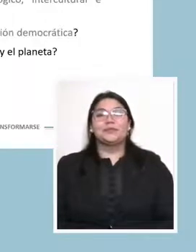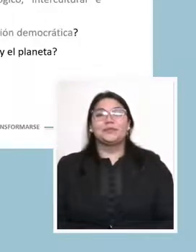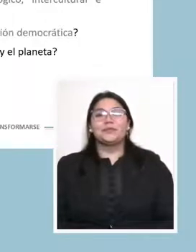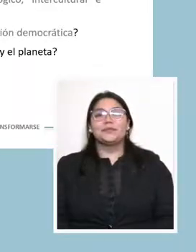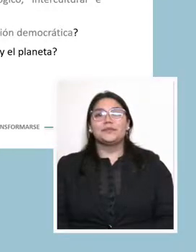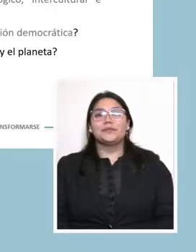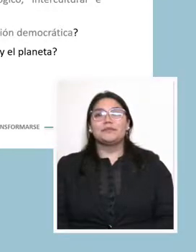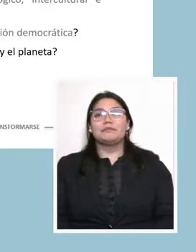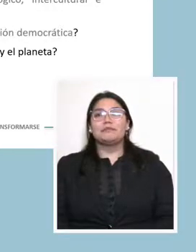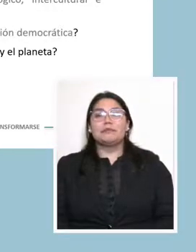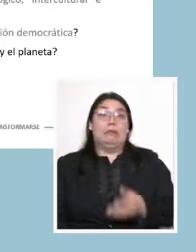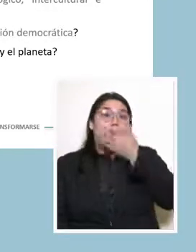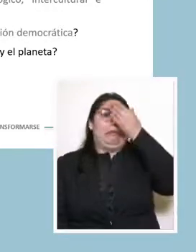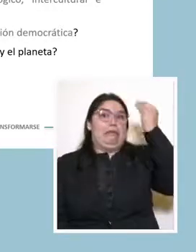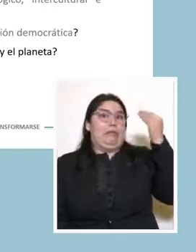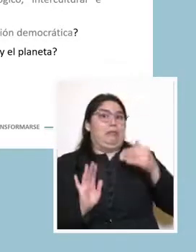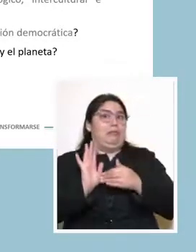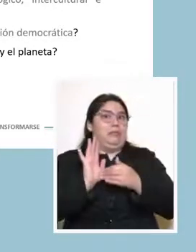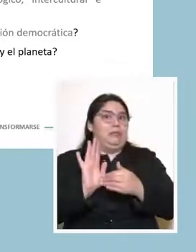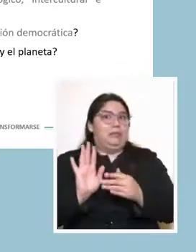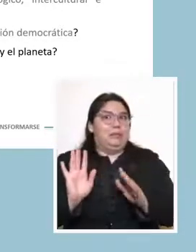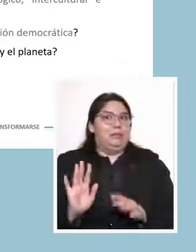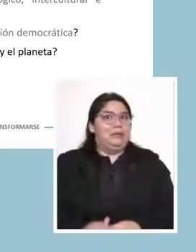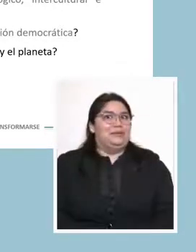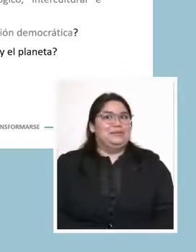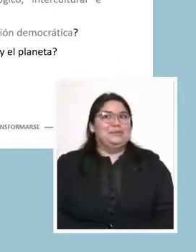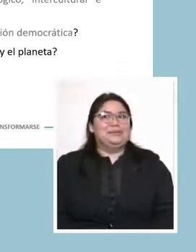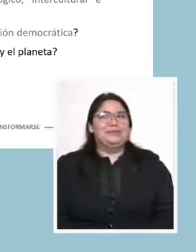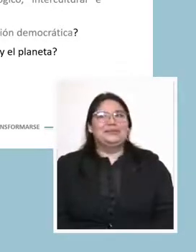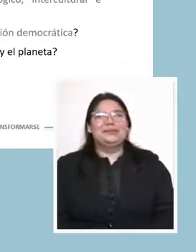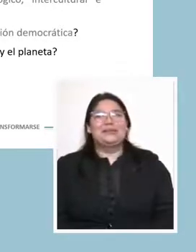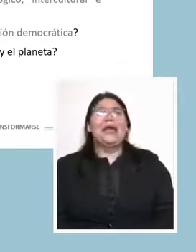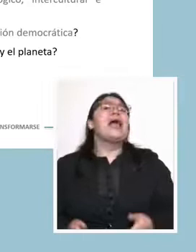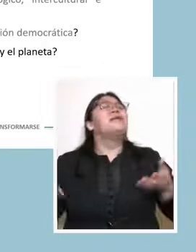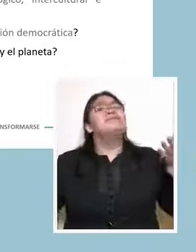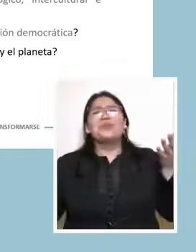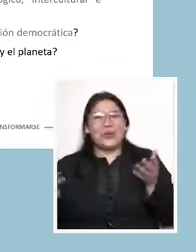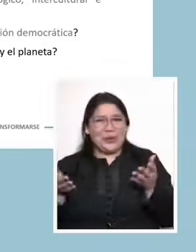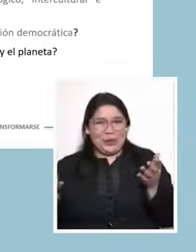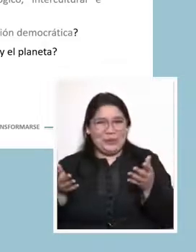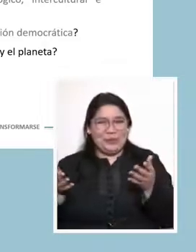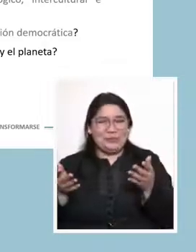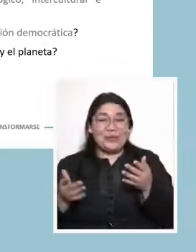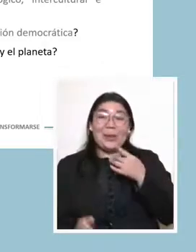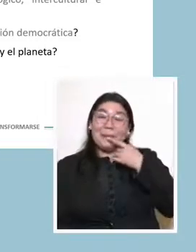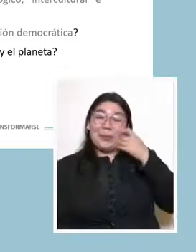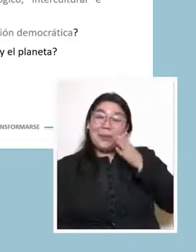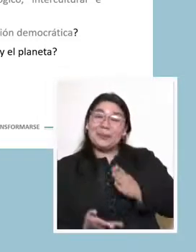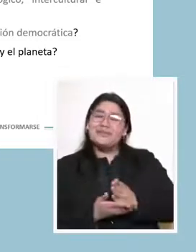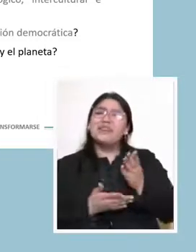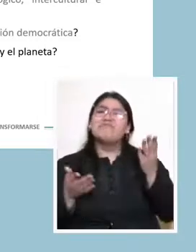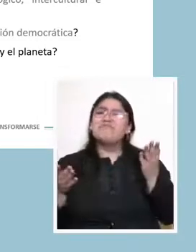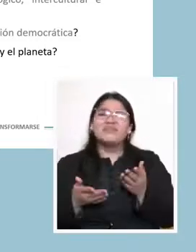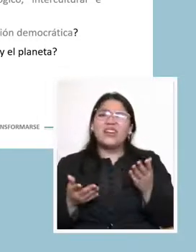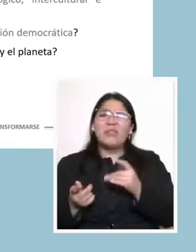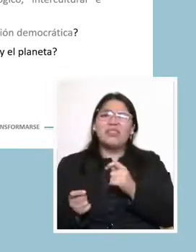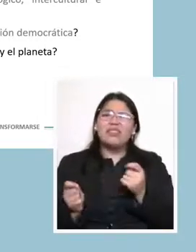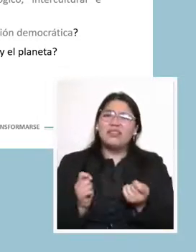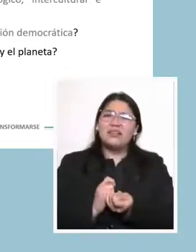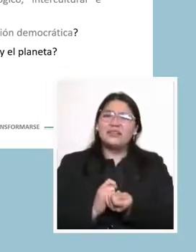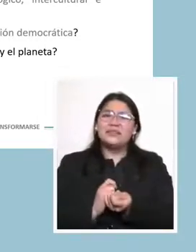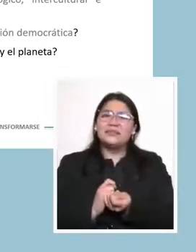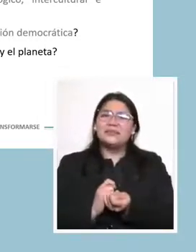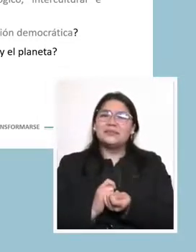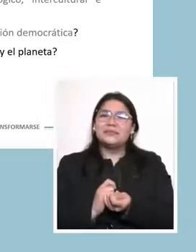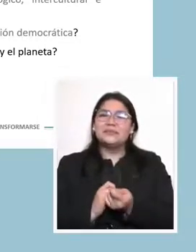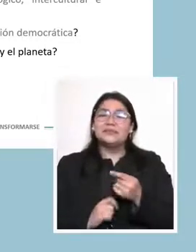Se me había olvidado la presentación que estaba allá. Bien, luego, ¿cómo? Mi pregunta parte, ¿cómo? Se ha hablado